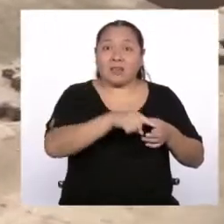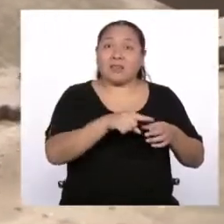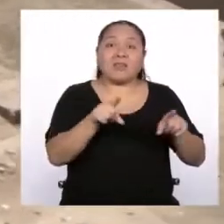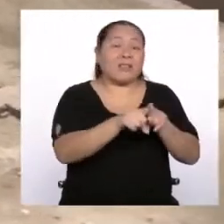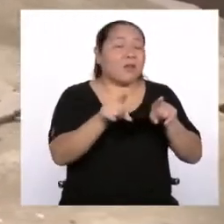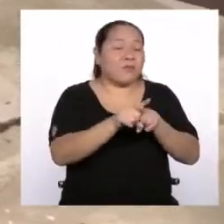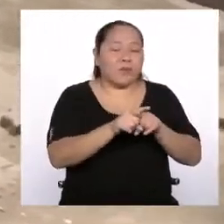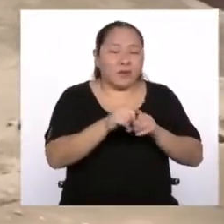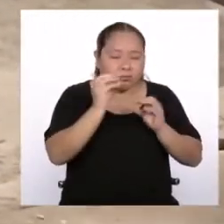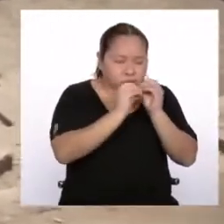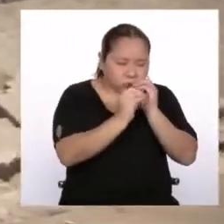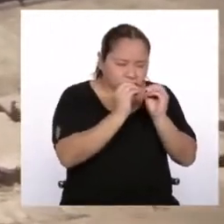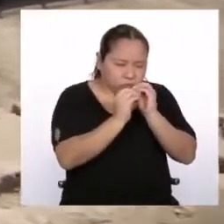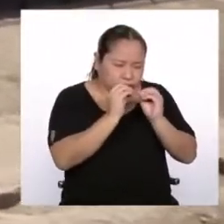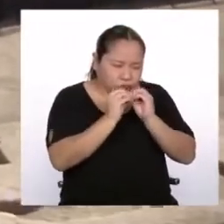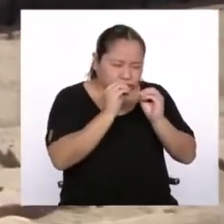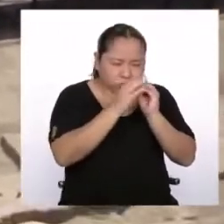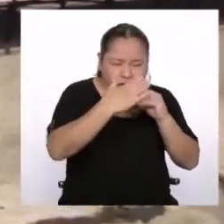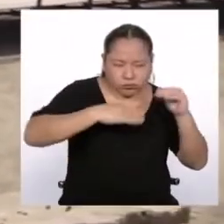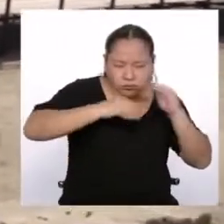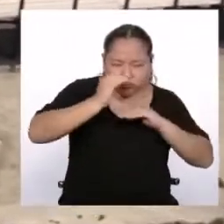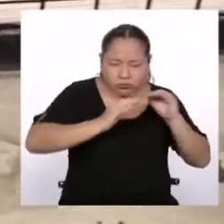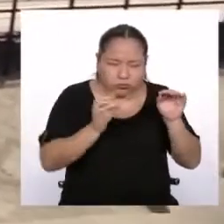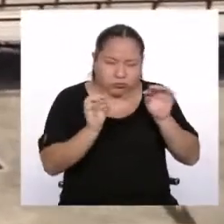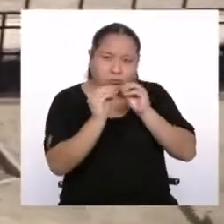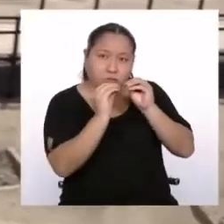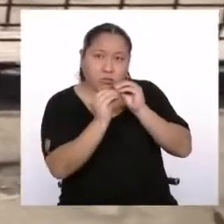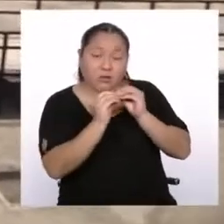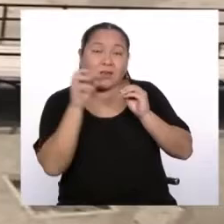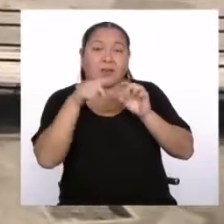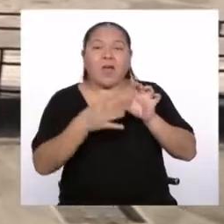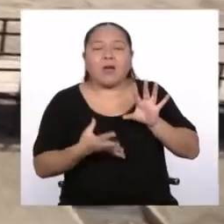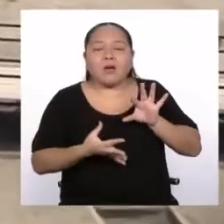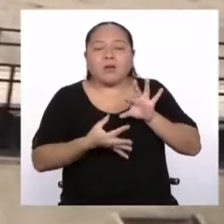conservación y encuentro con la sociedad.